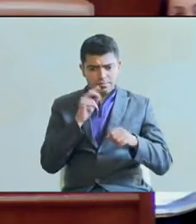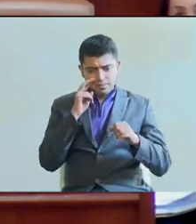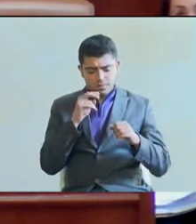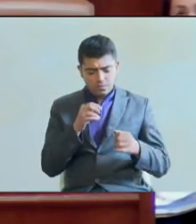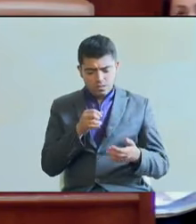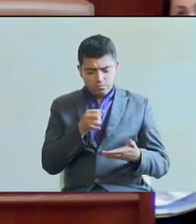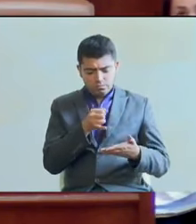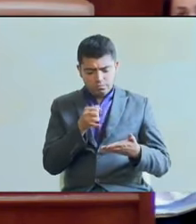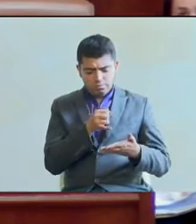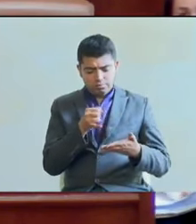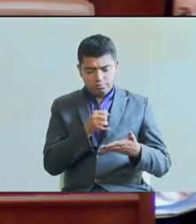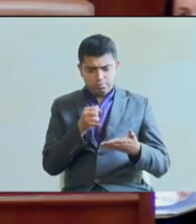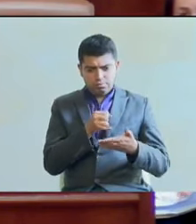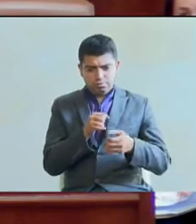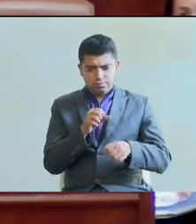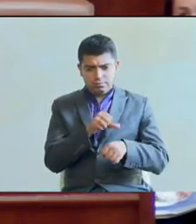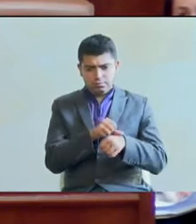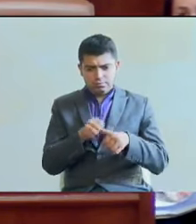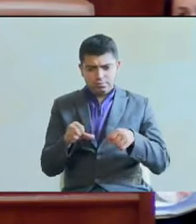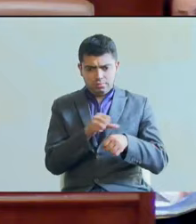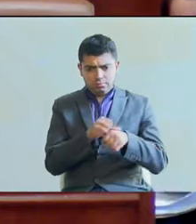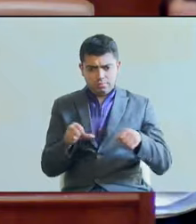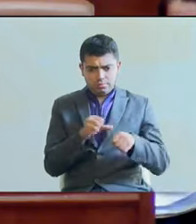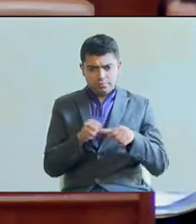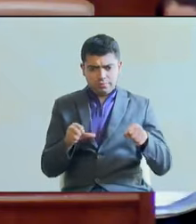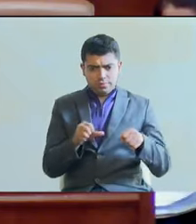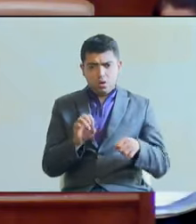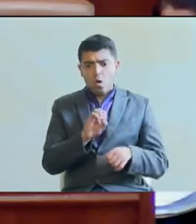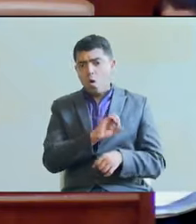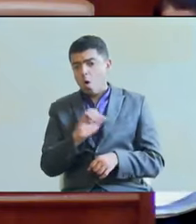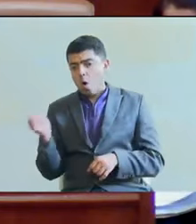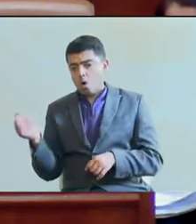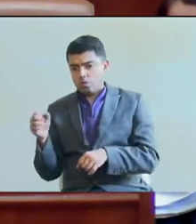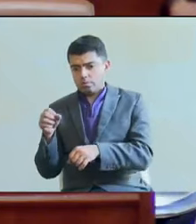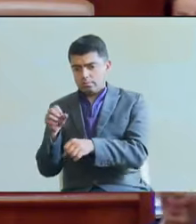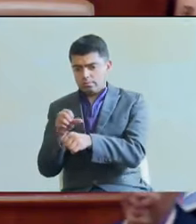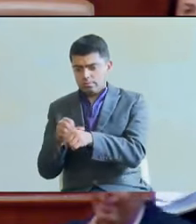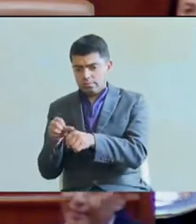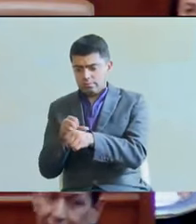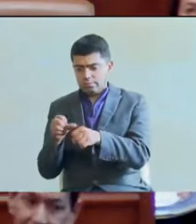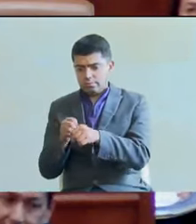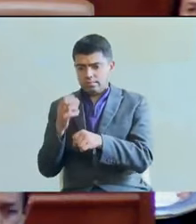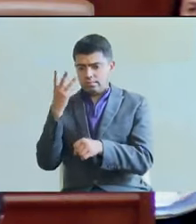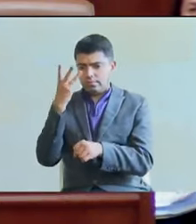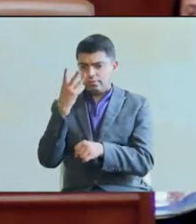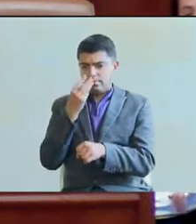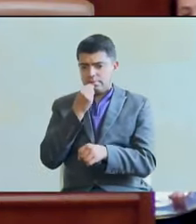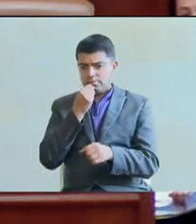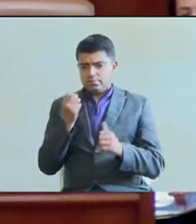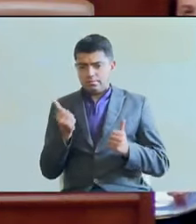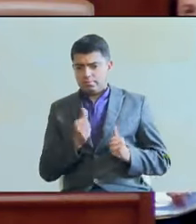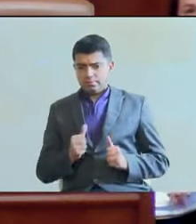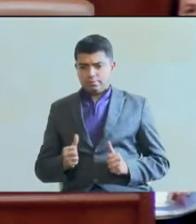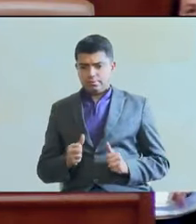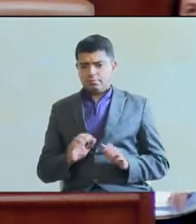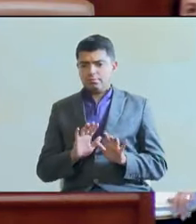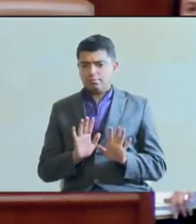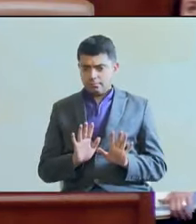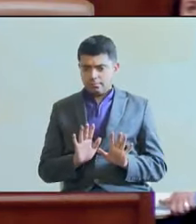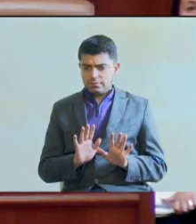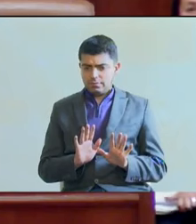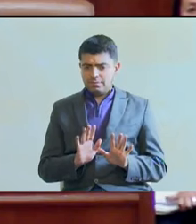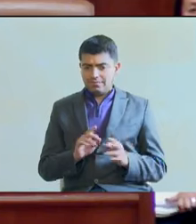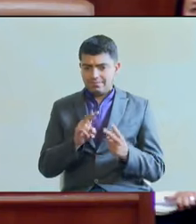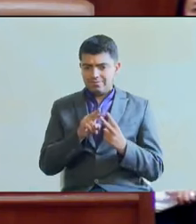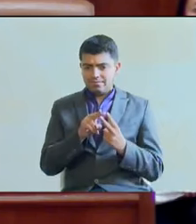cirujanos plásticos de cirugía estética queremos simplemente que para los cirujanos estéticos donde